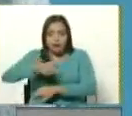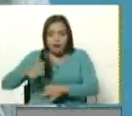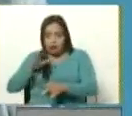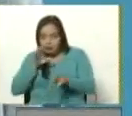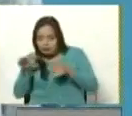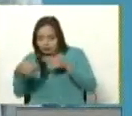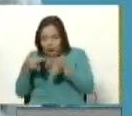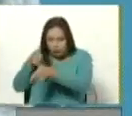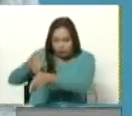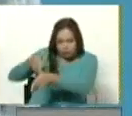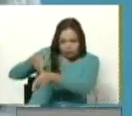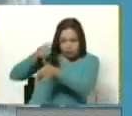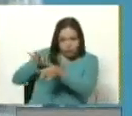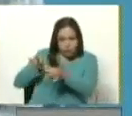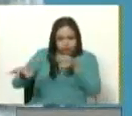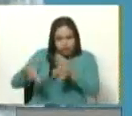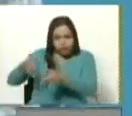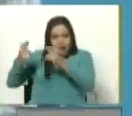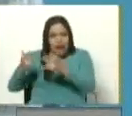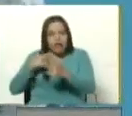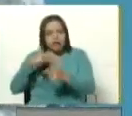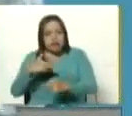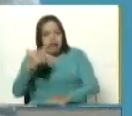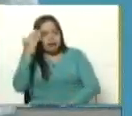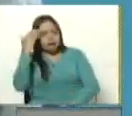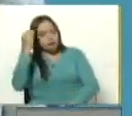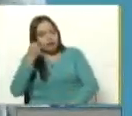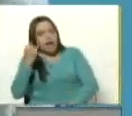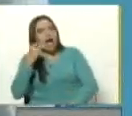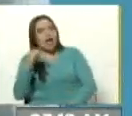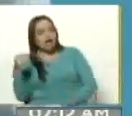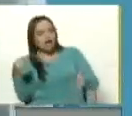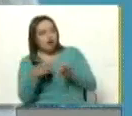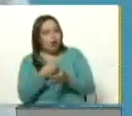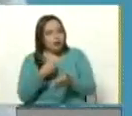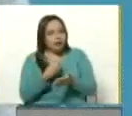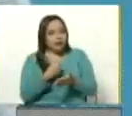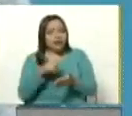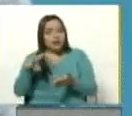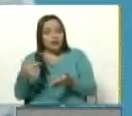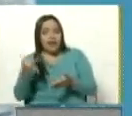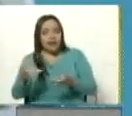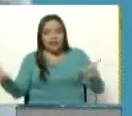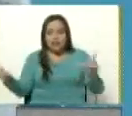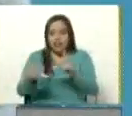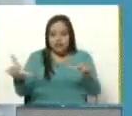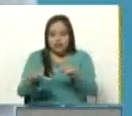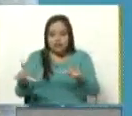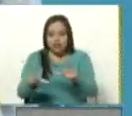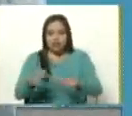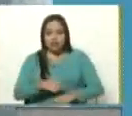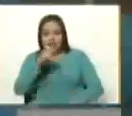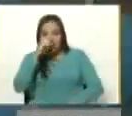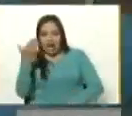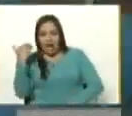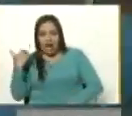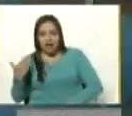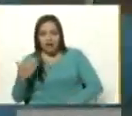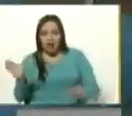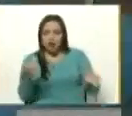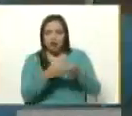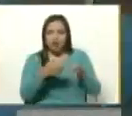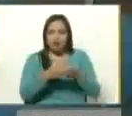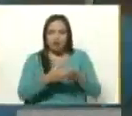cuenta en ese momento de que estábamos ante un golpe de Estado y prácticamente mediático, pues porque la televisión, en ese momento los canales comerciales